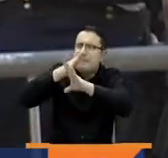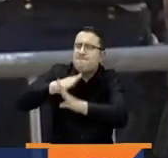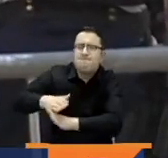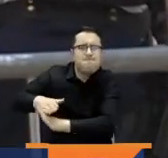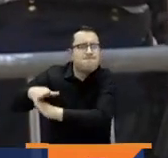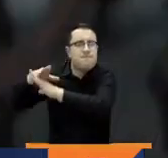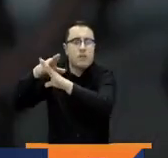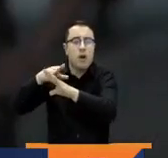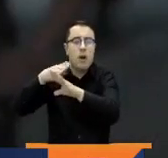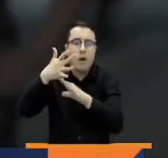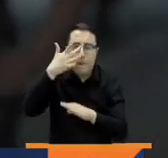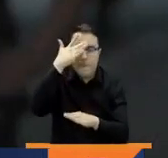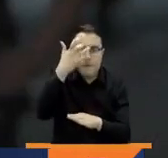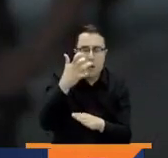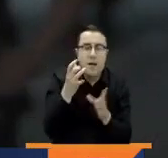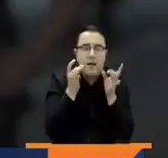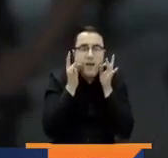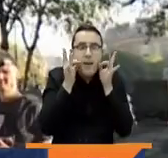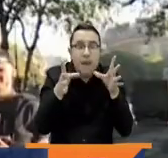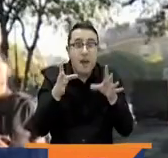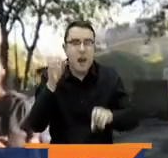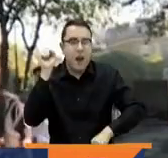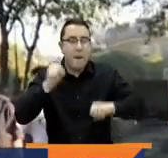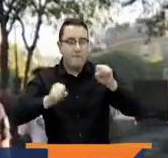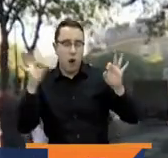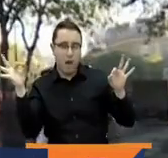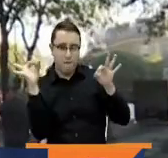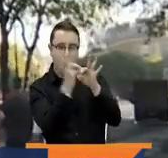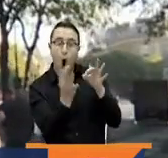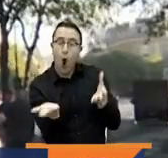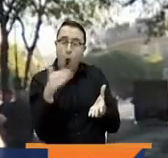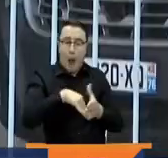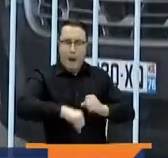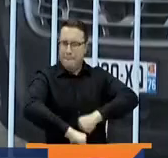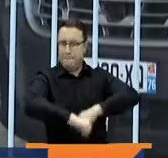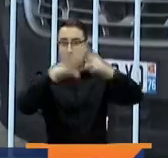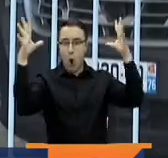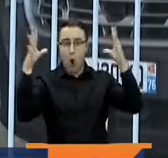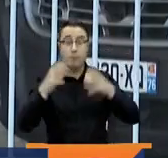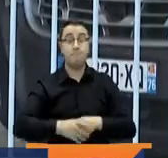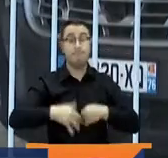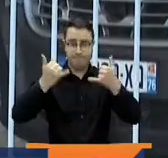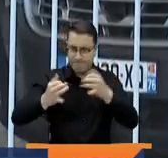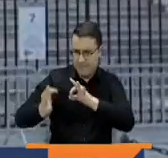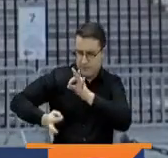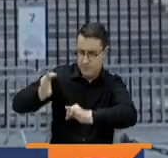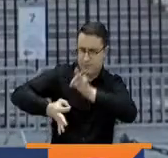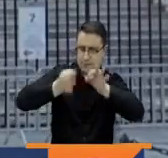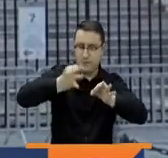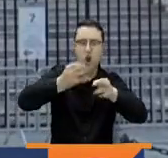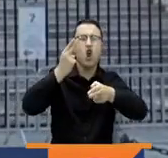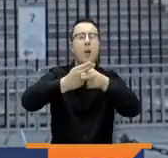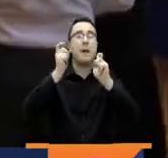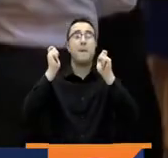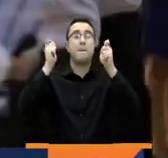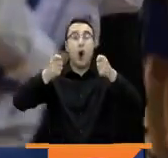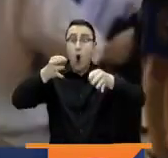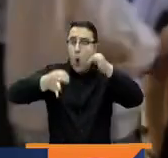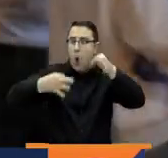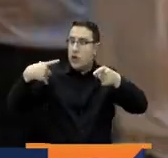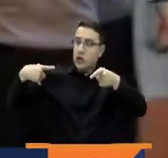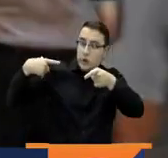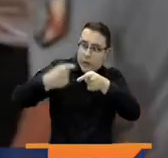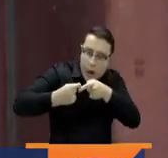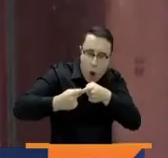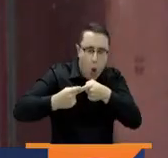su índole y envergadura podría ser foco de nuevos ataques. Con este ejercicio judicial rotulado como el juicio del siglo, Francia